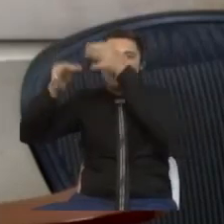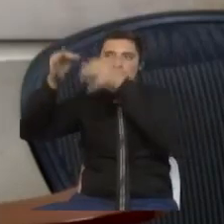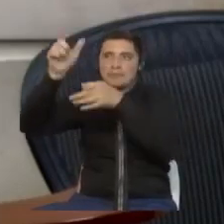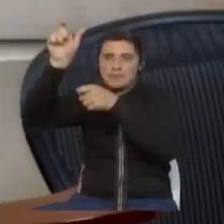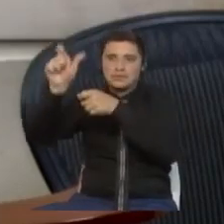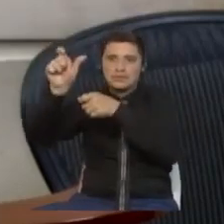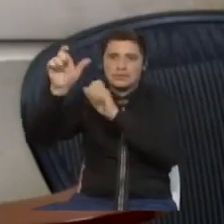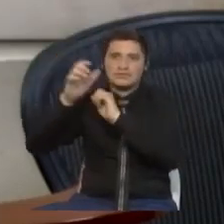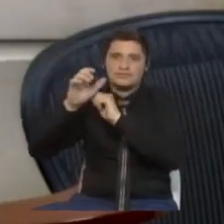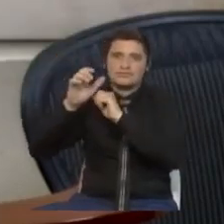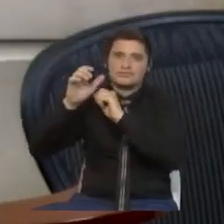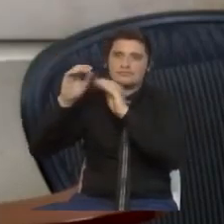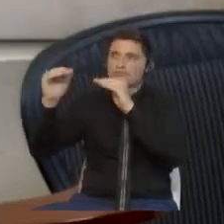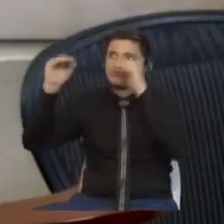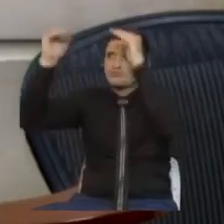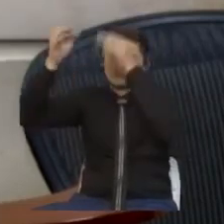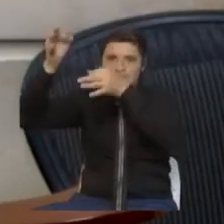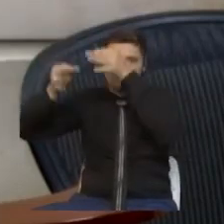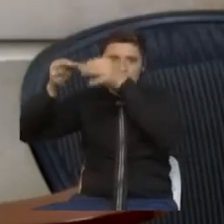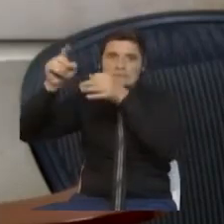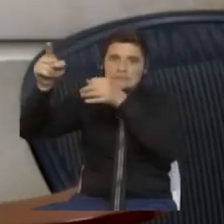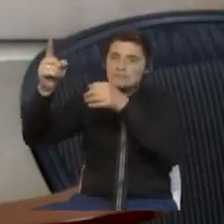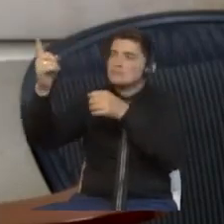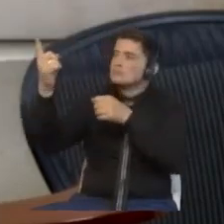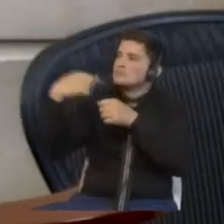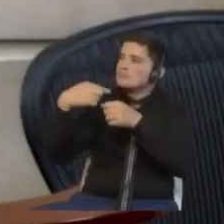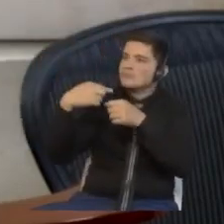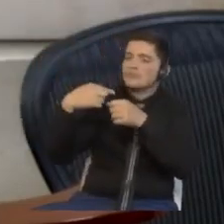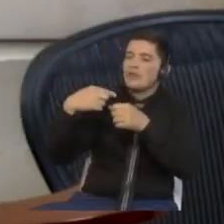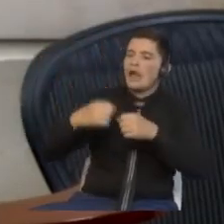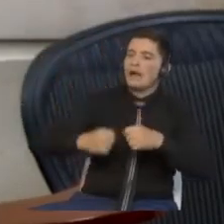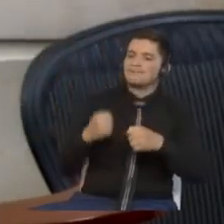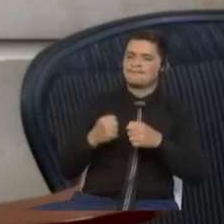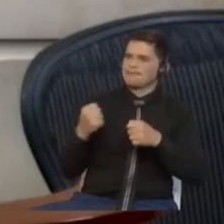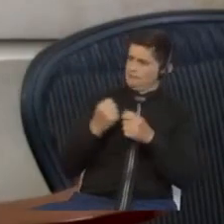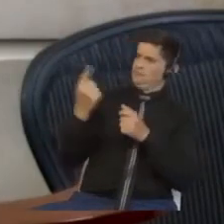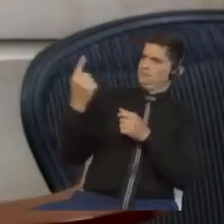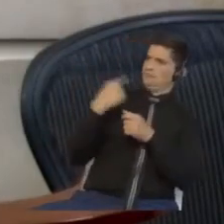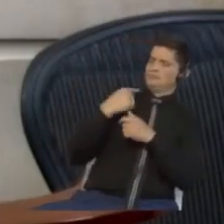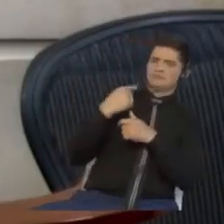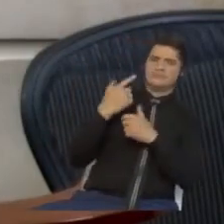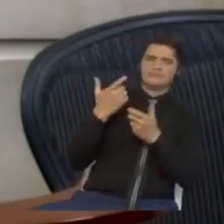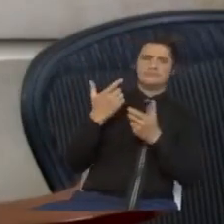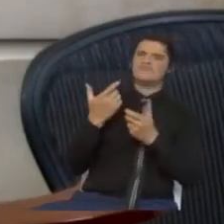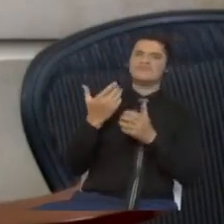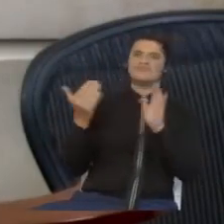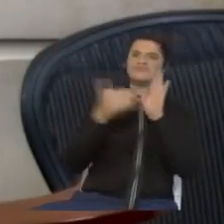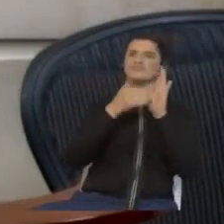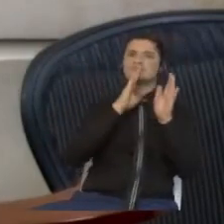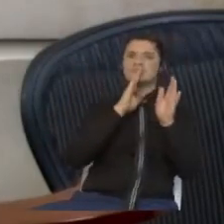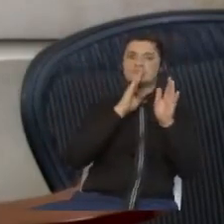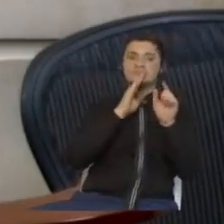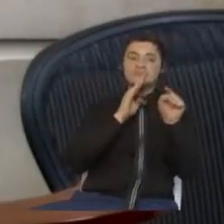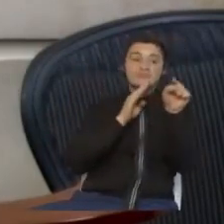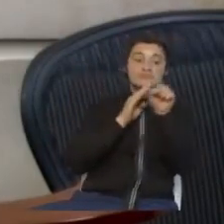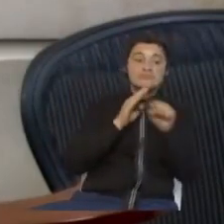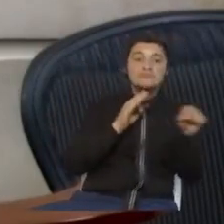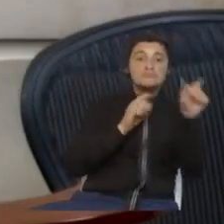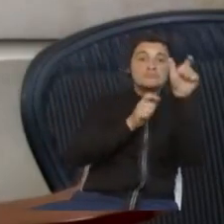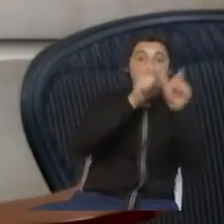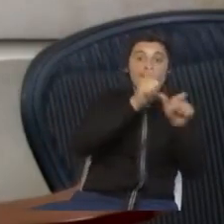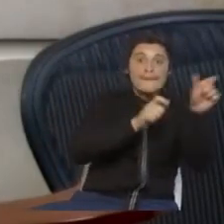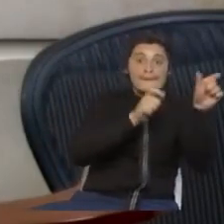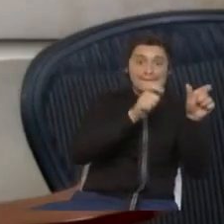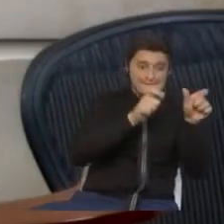que abrió un incidente de desacato contra quienes contra quienes habían hecho